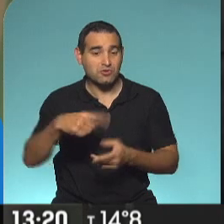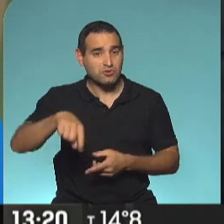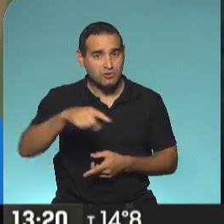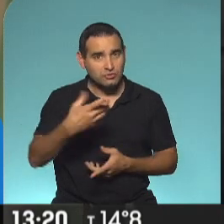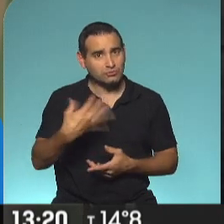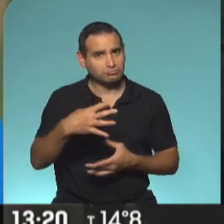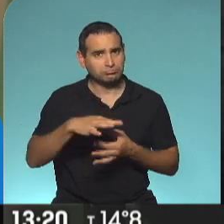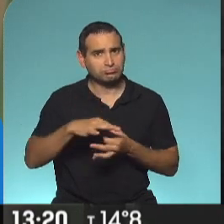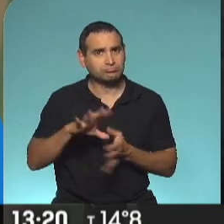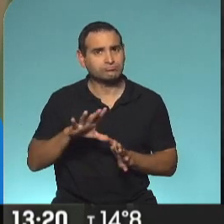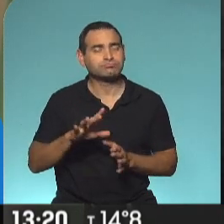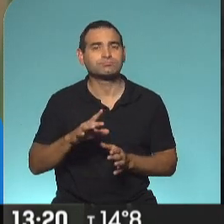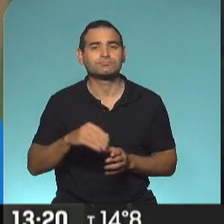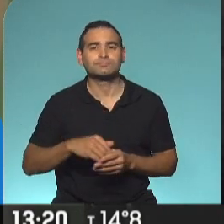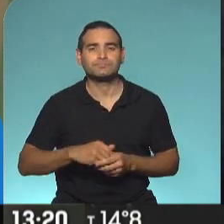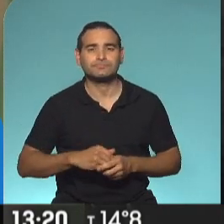muy unitario.